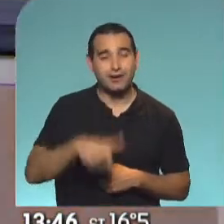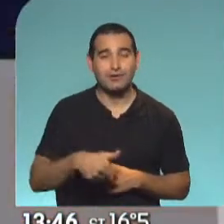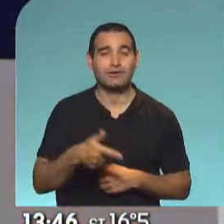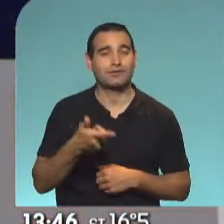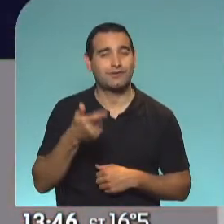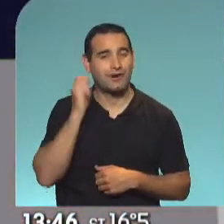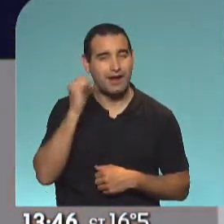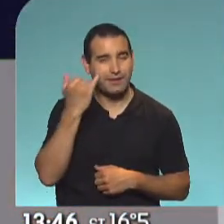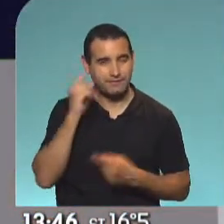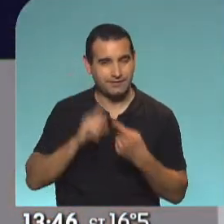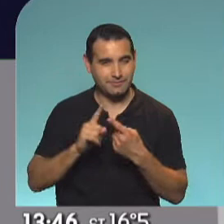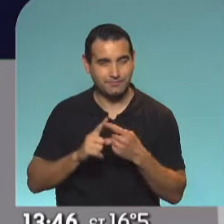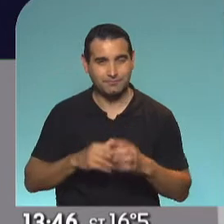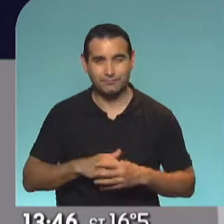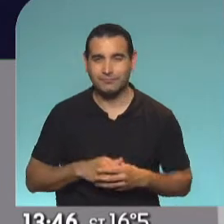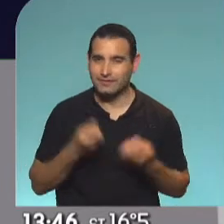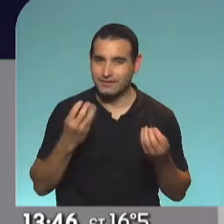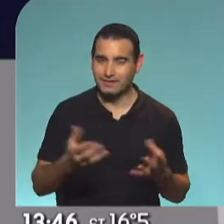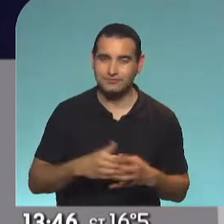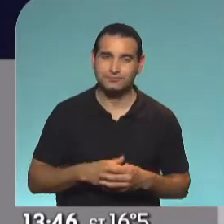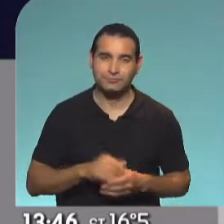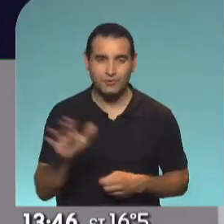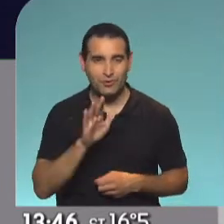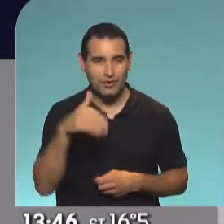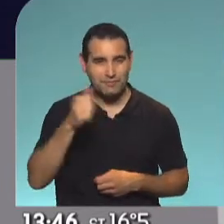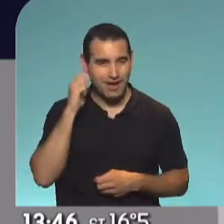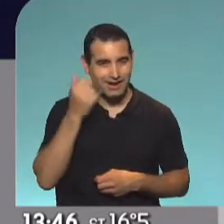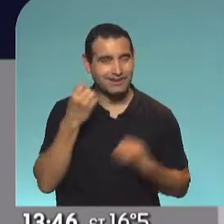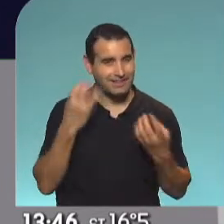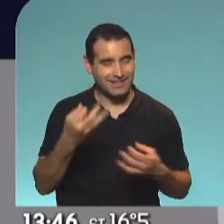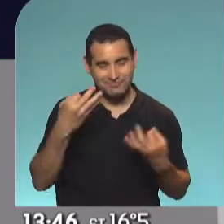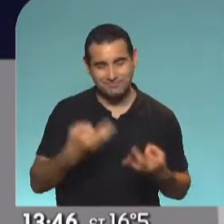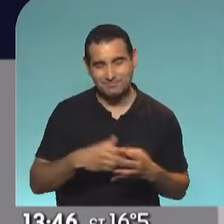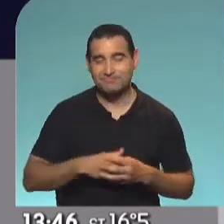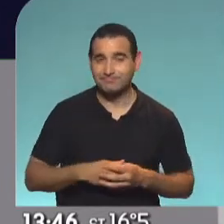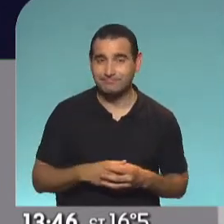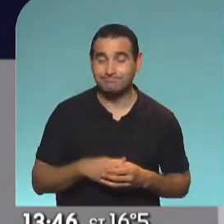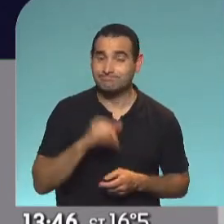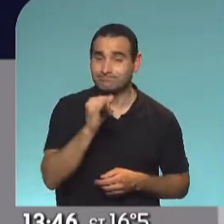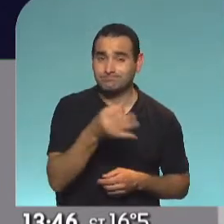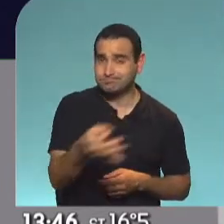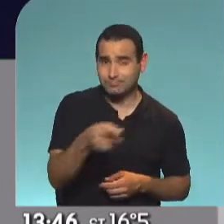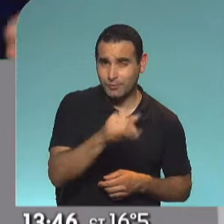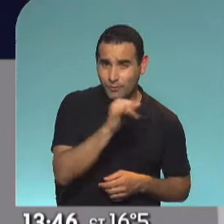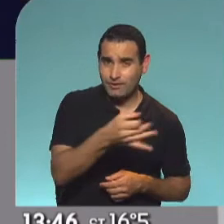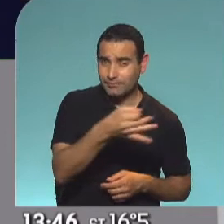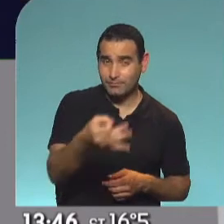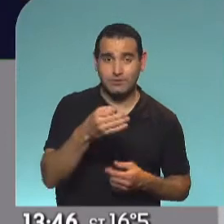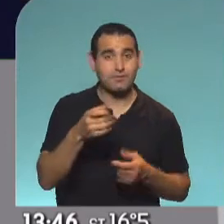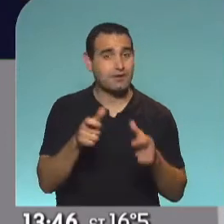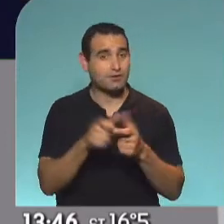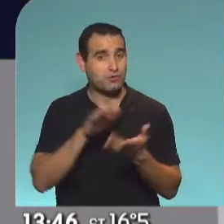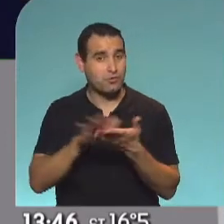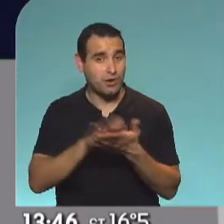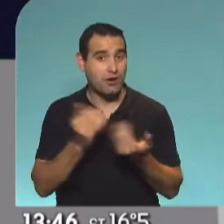Radice. Gaby, buen mediodía. ¿Cómo estás? Hola Maga, ¿cómo va? ¿Cómo estás? Bueno, es así, como vos decís, es un estreno y aprovecho